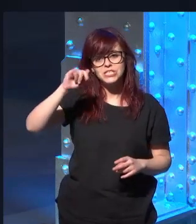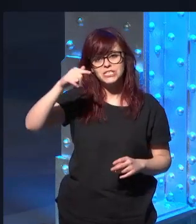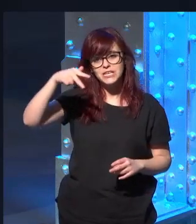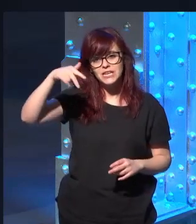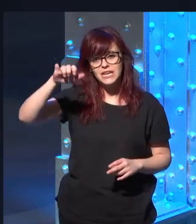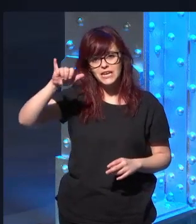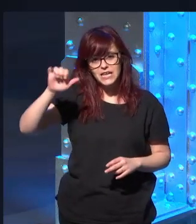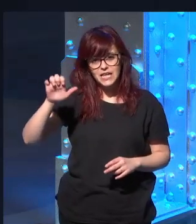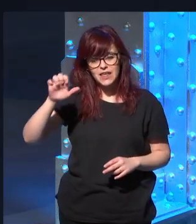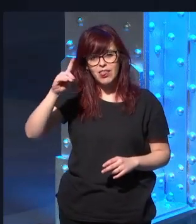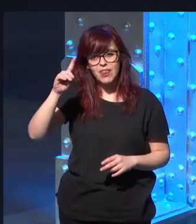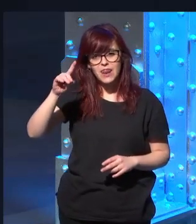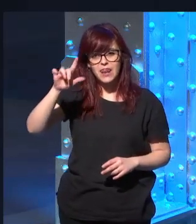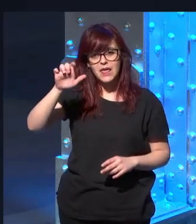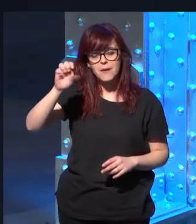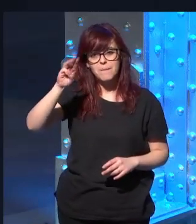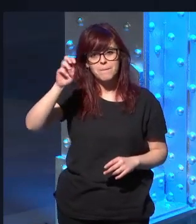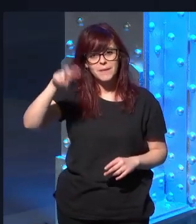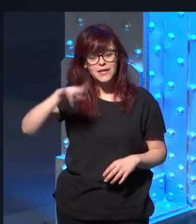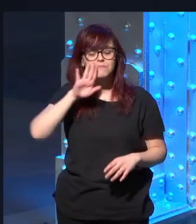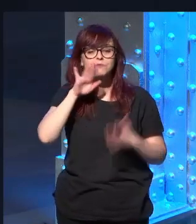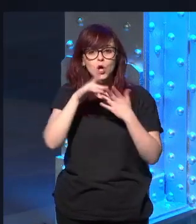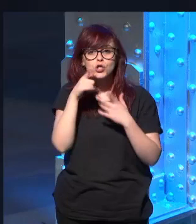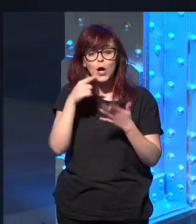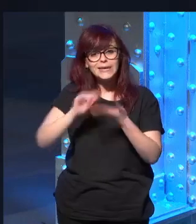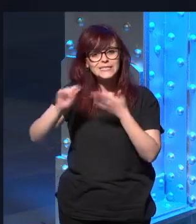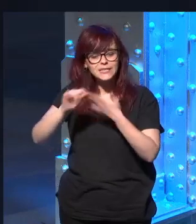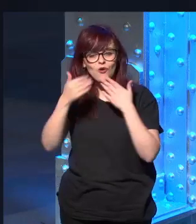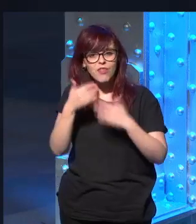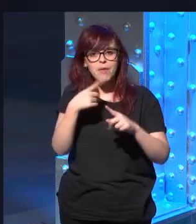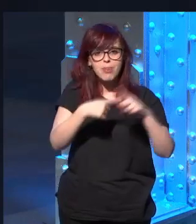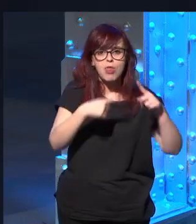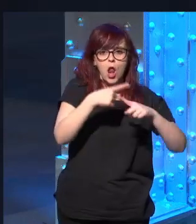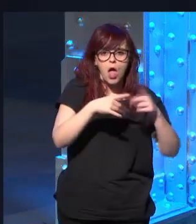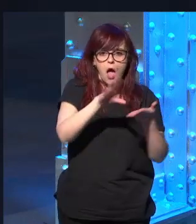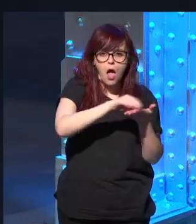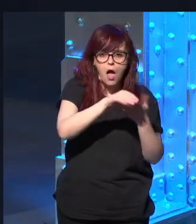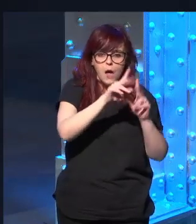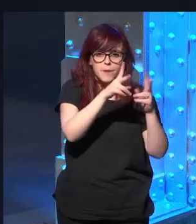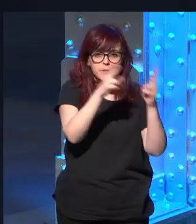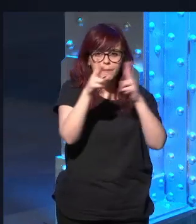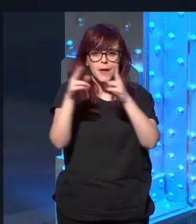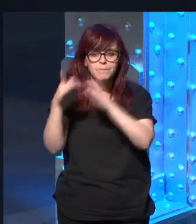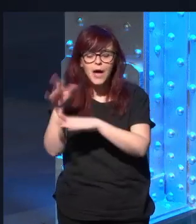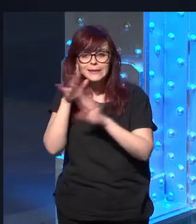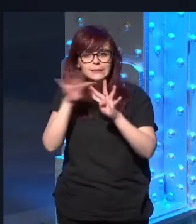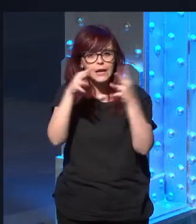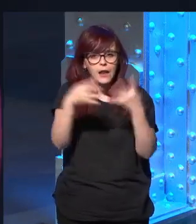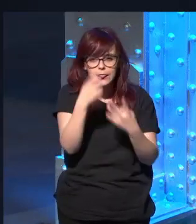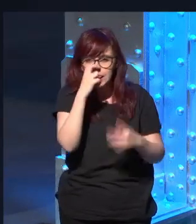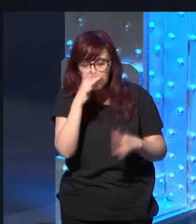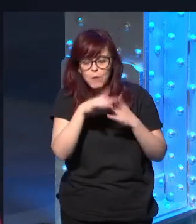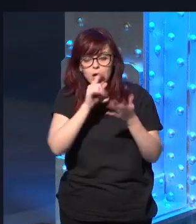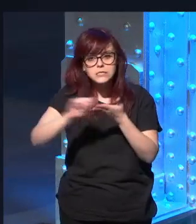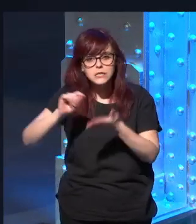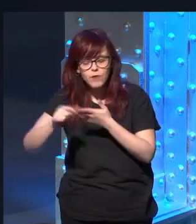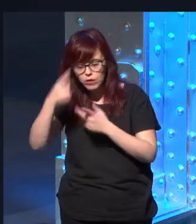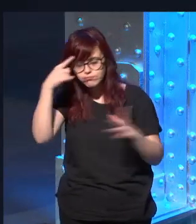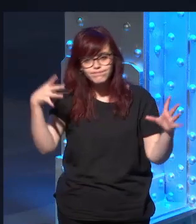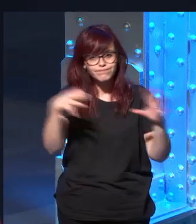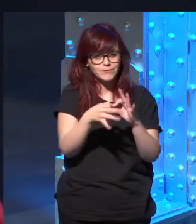en los intervalos de media hora en los que estoy mirando internet. Y pensé, pues es verdad, oye, y no tiene, o sea, de